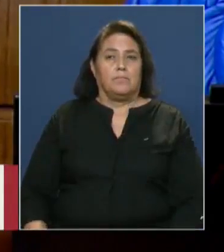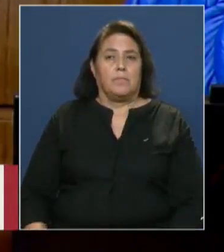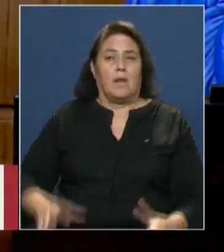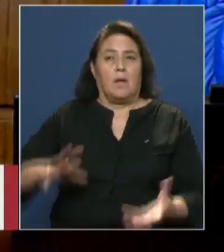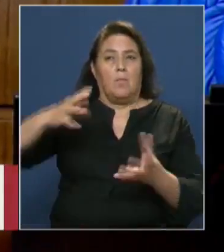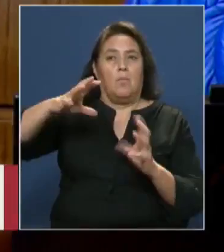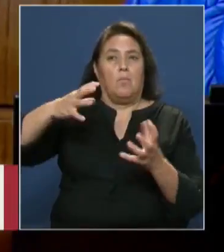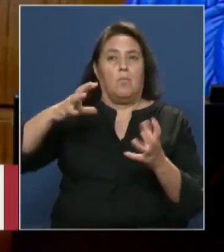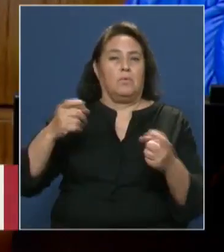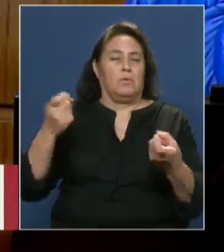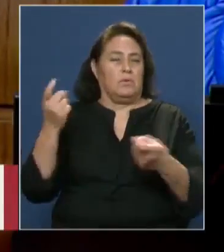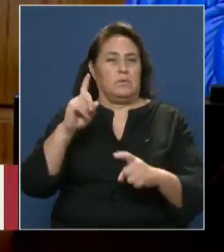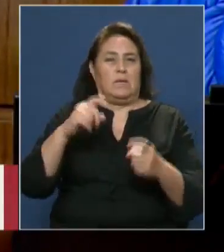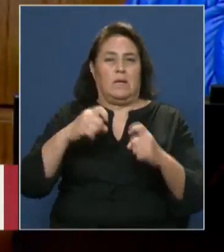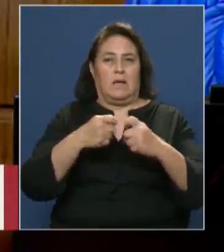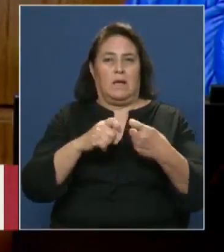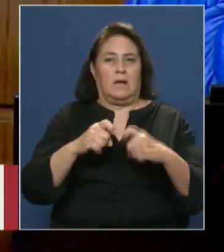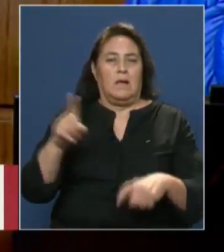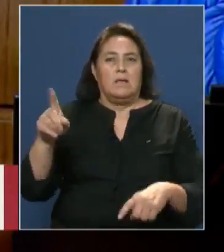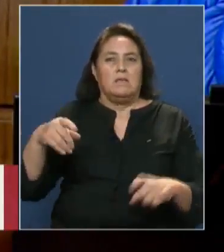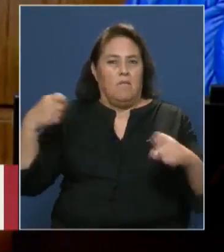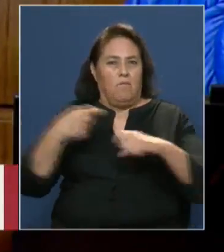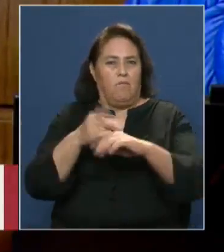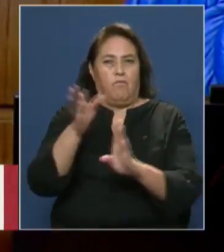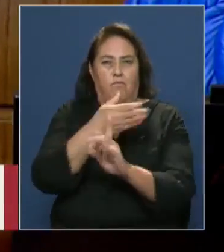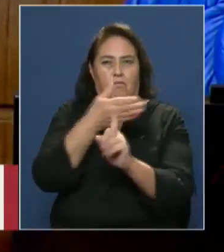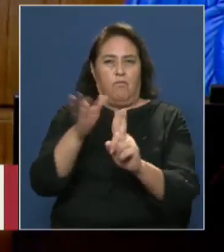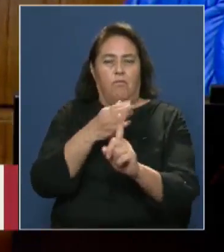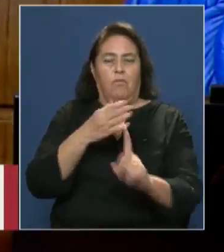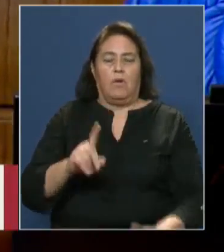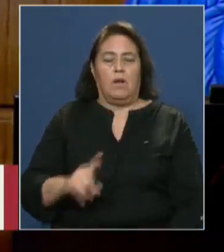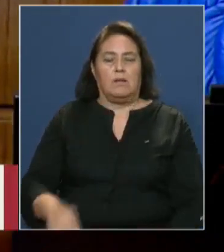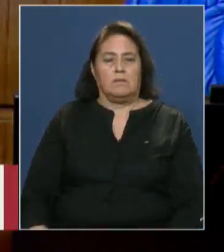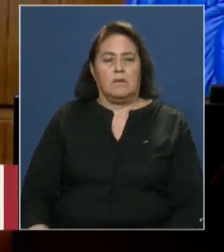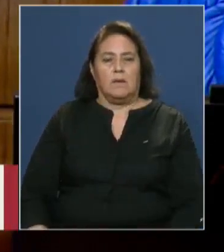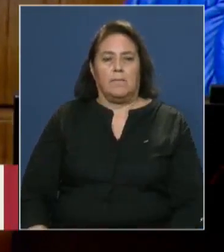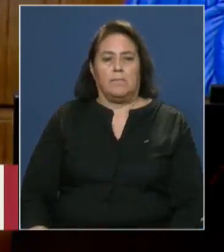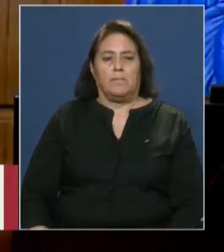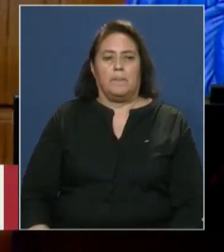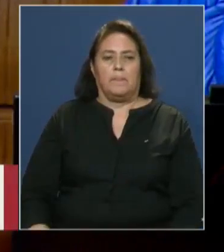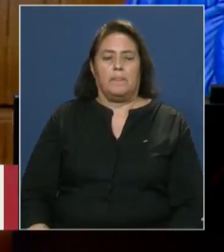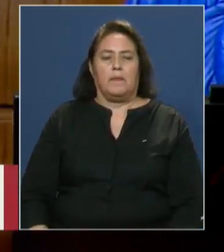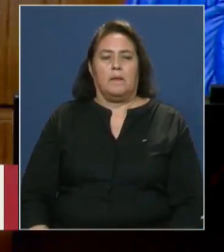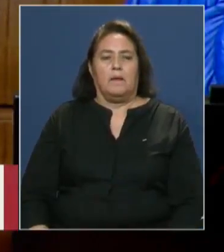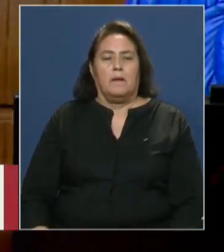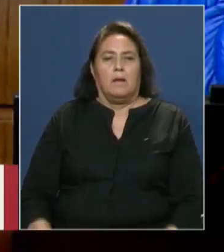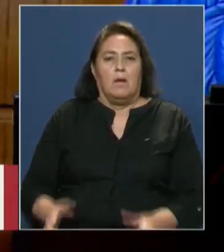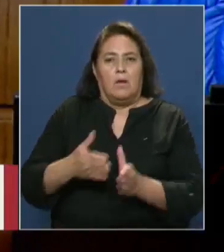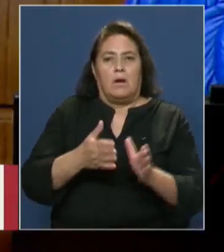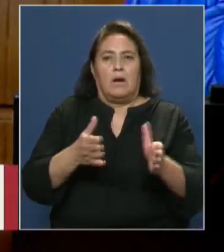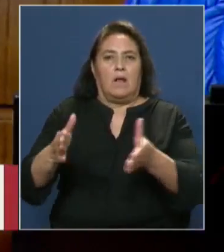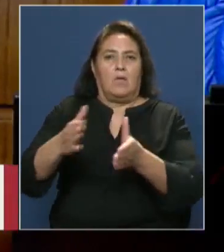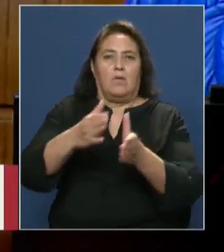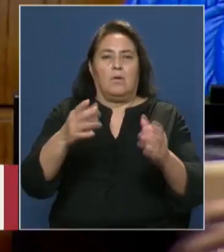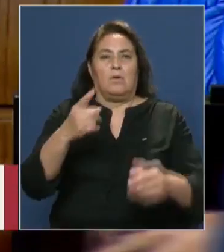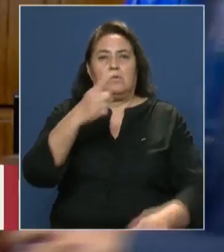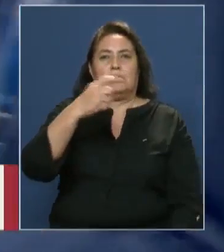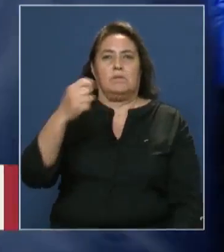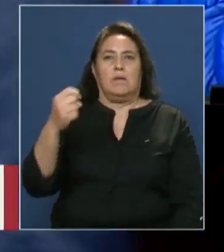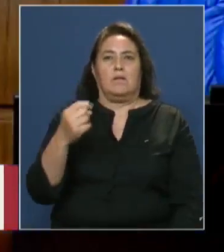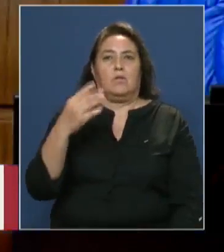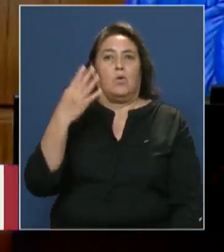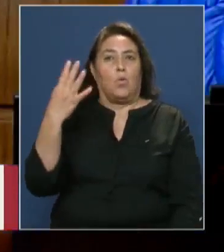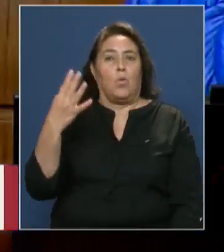sin Guerra y sin Violencia impulsó la primera marcha mundial por la paz y la no violencia, que recorrió 104 países de todos los